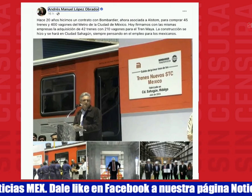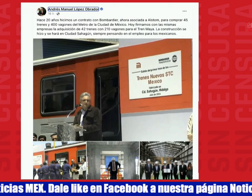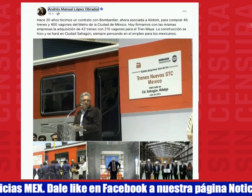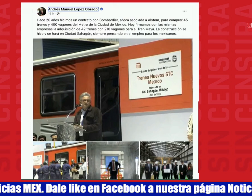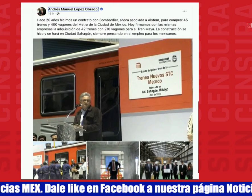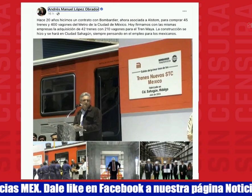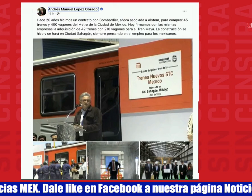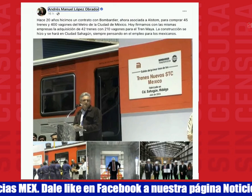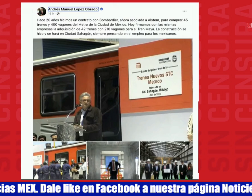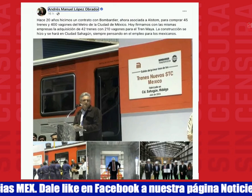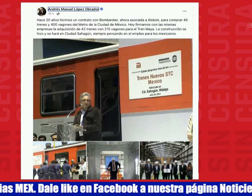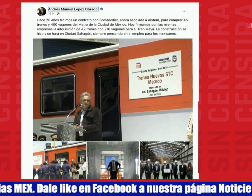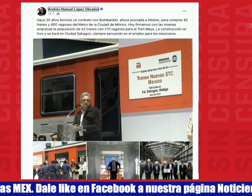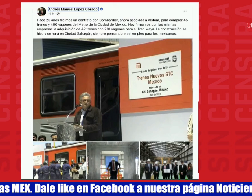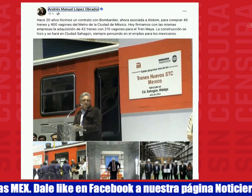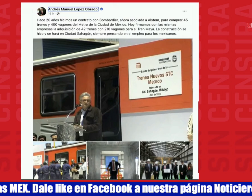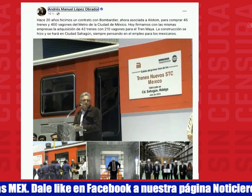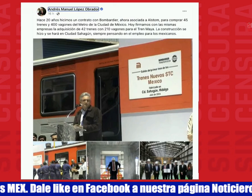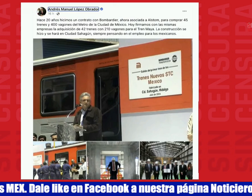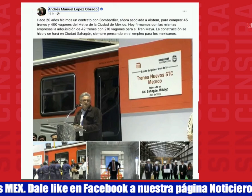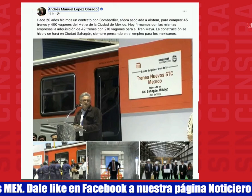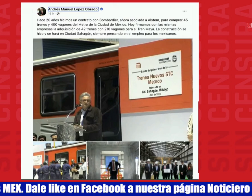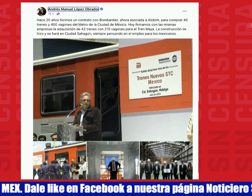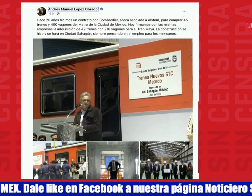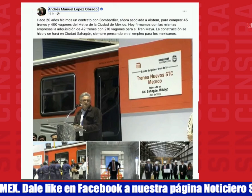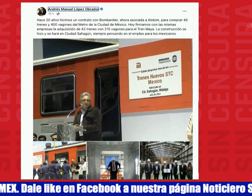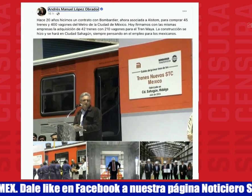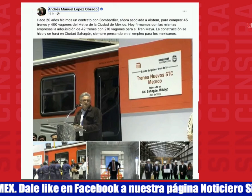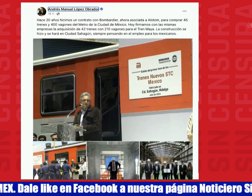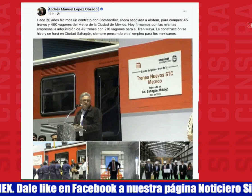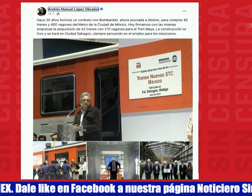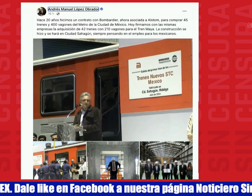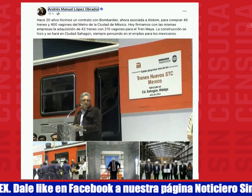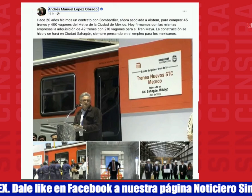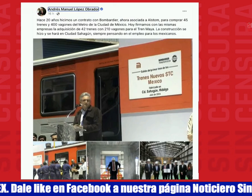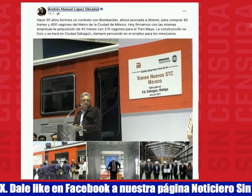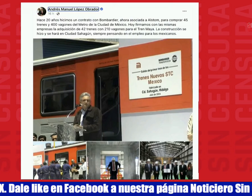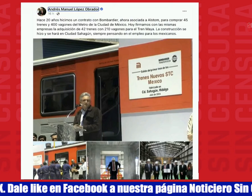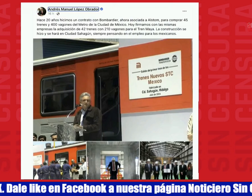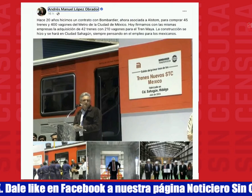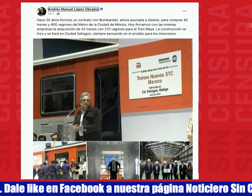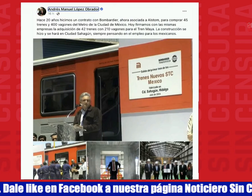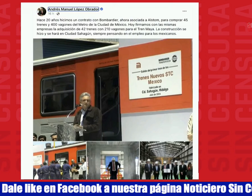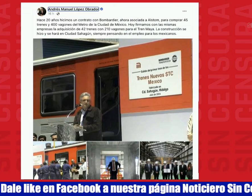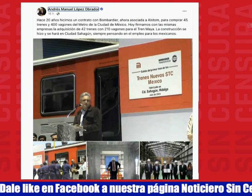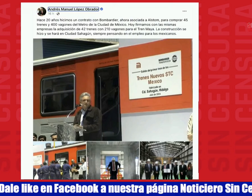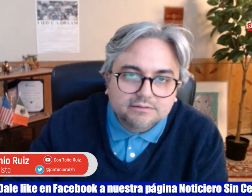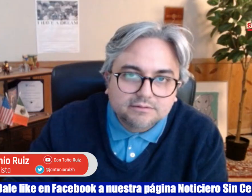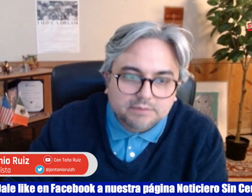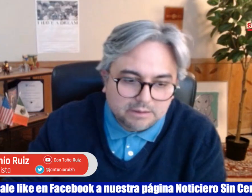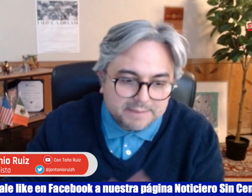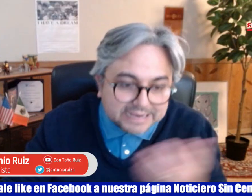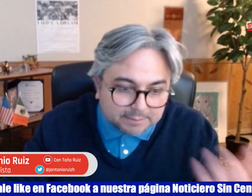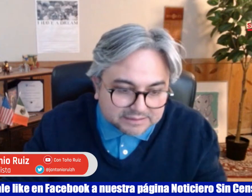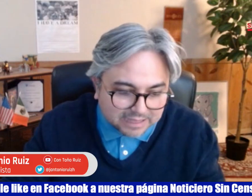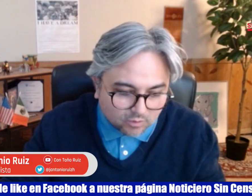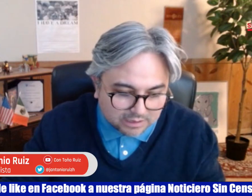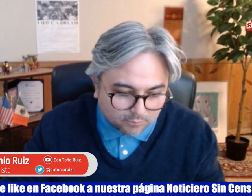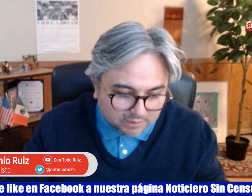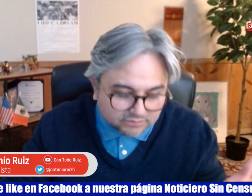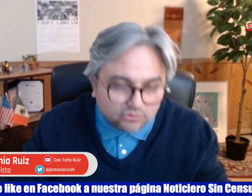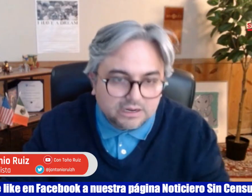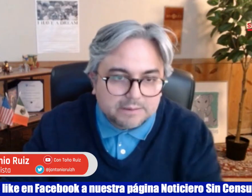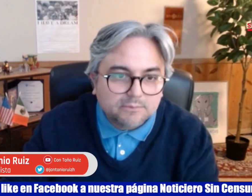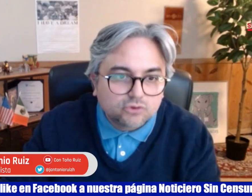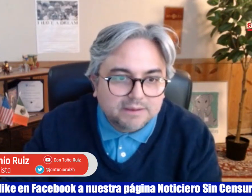trenes y más vagones para el metro de la Ciudad de México, puesto que pues ya había incrementado